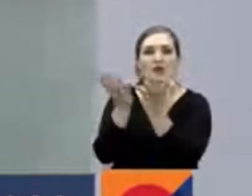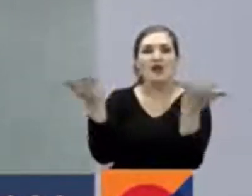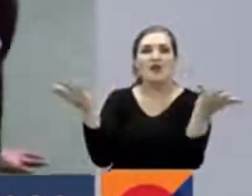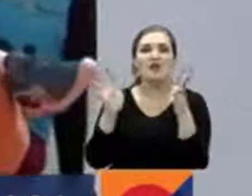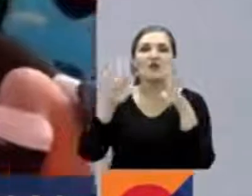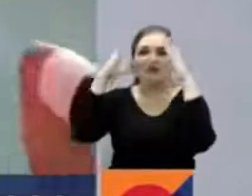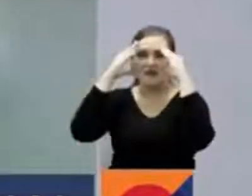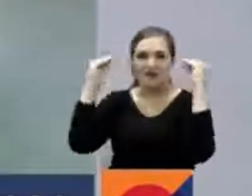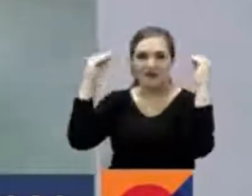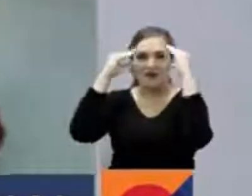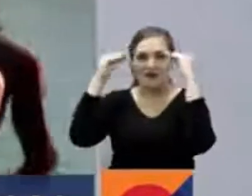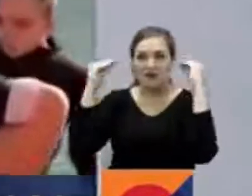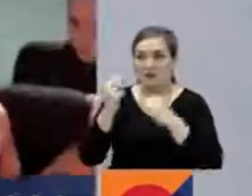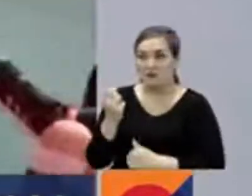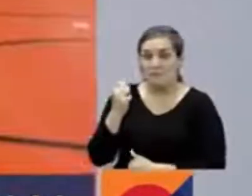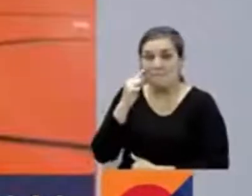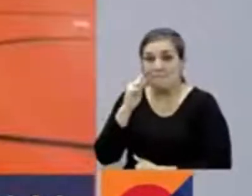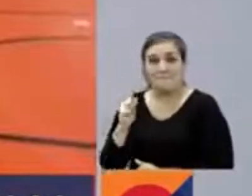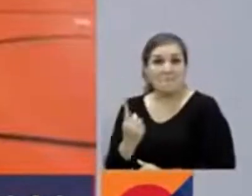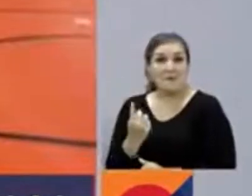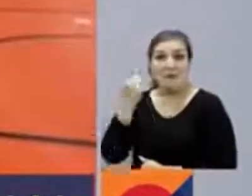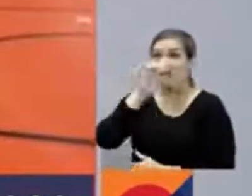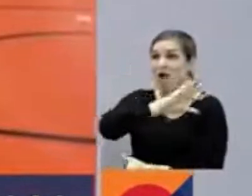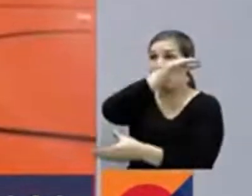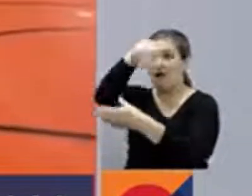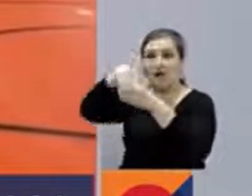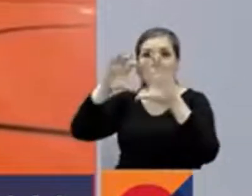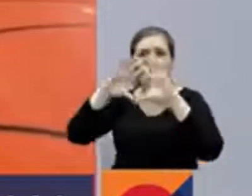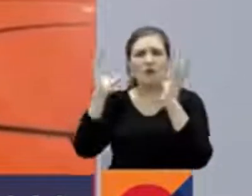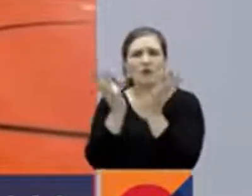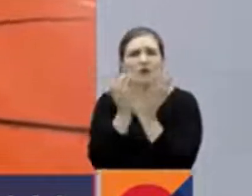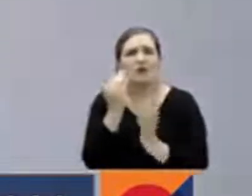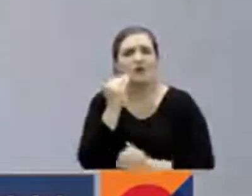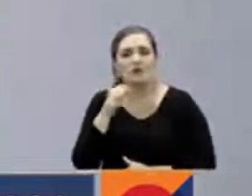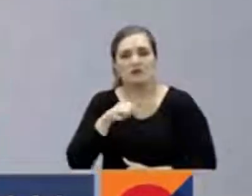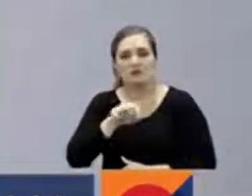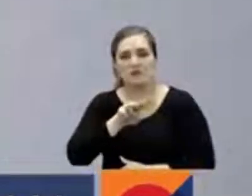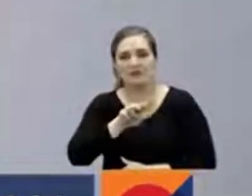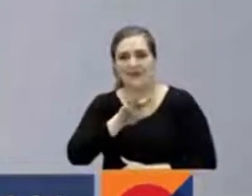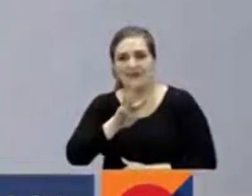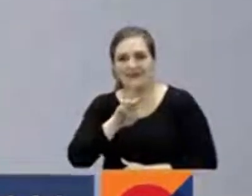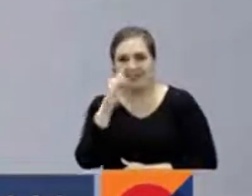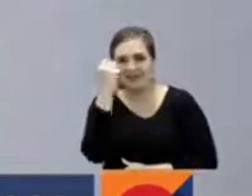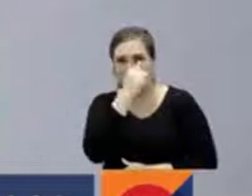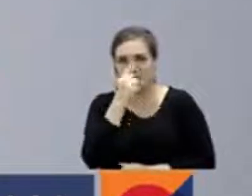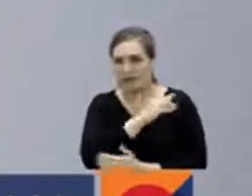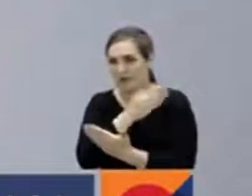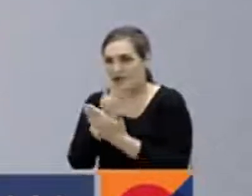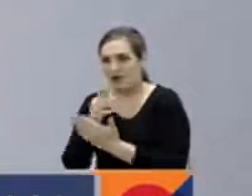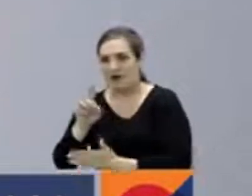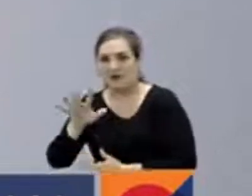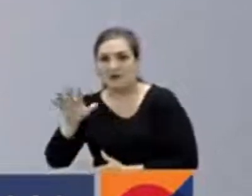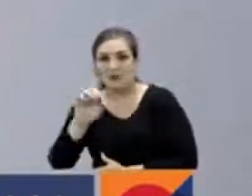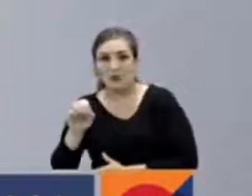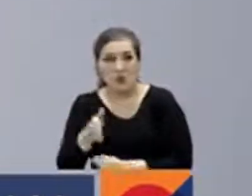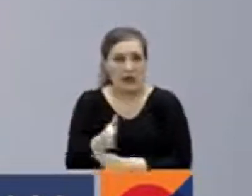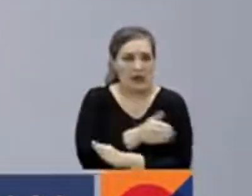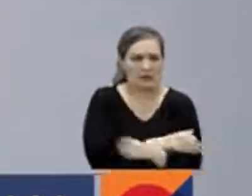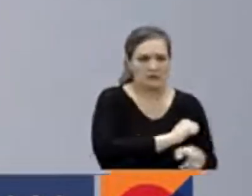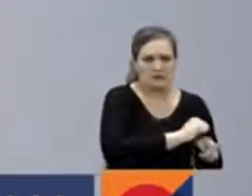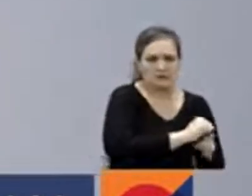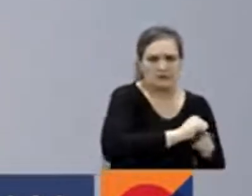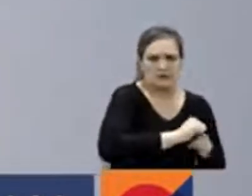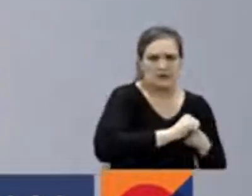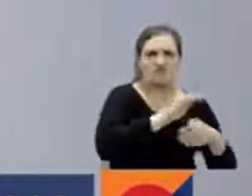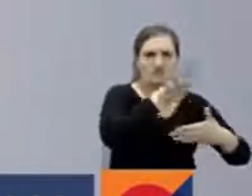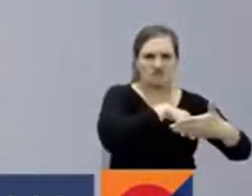clasificar por primera vez a una cita mundialista que será entre el 23 de septiembre y el 15 de octubre, presentó el calendario de preparación rumbo al